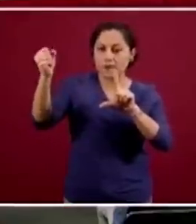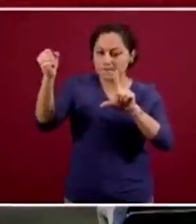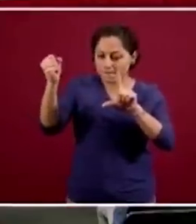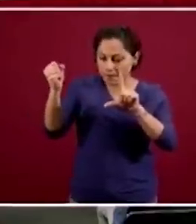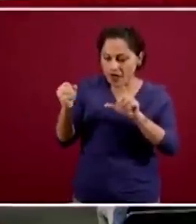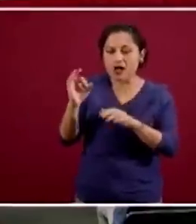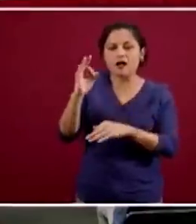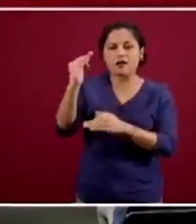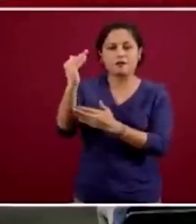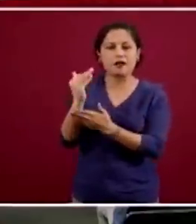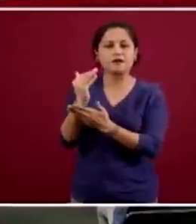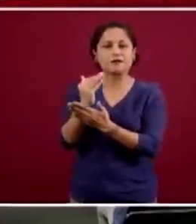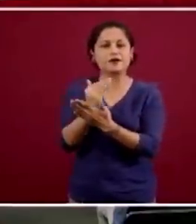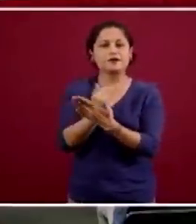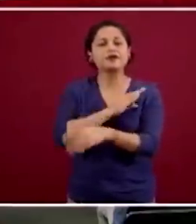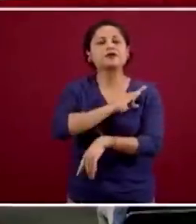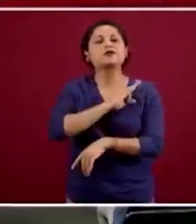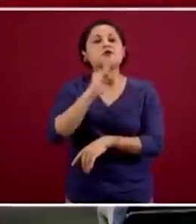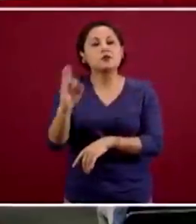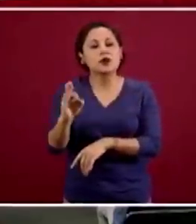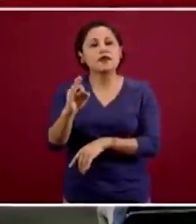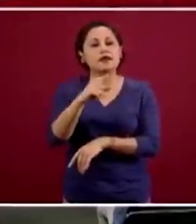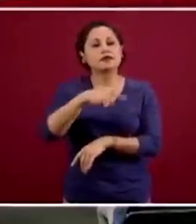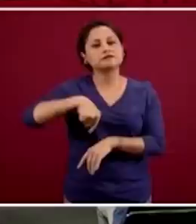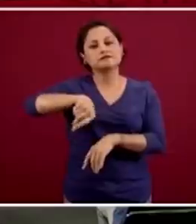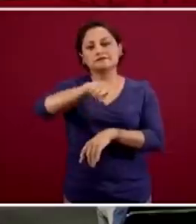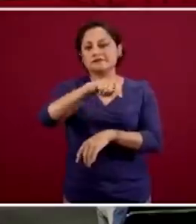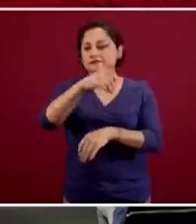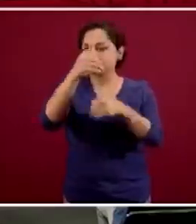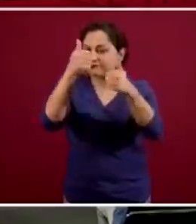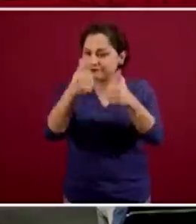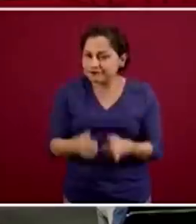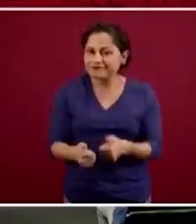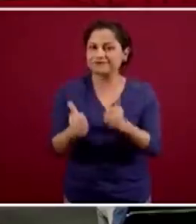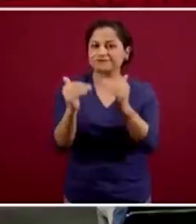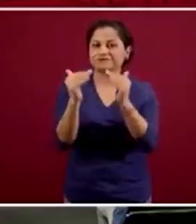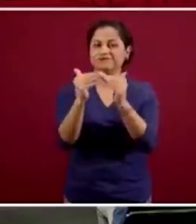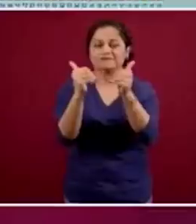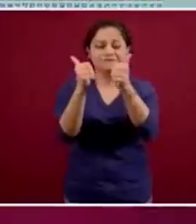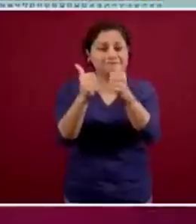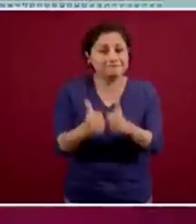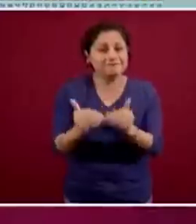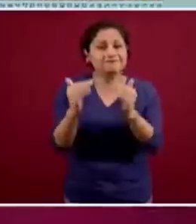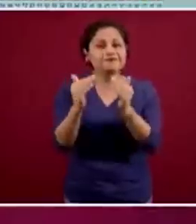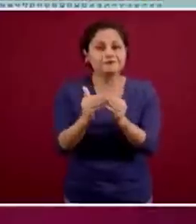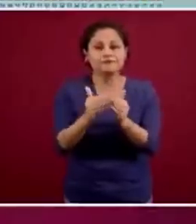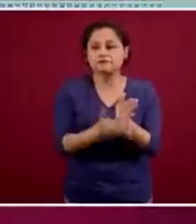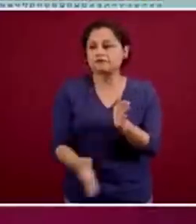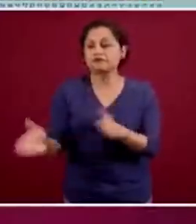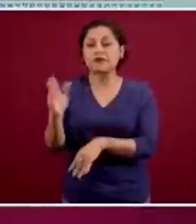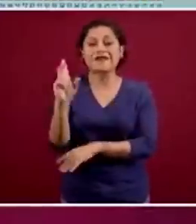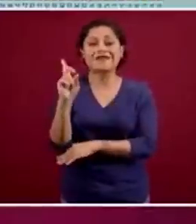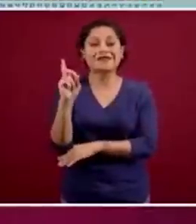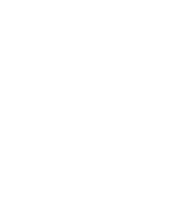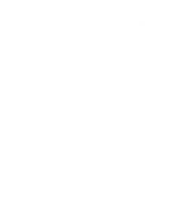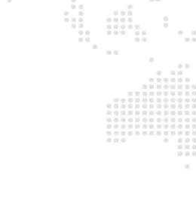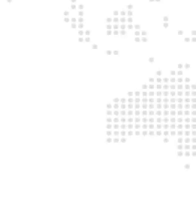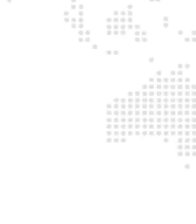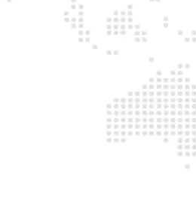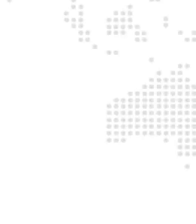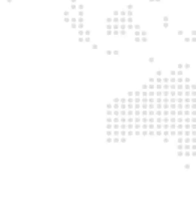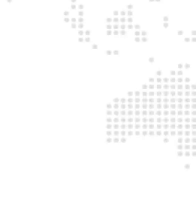quédense en casa quédate en casa sigue vigente y seguirá vigente hasta el 30 de mayo